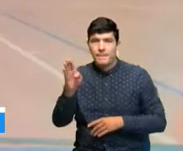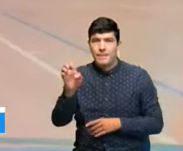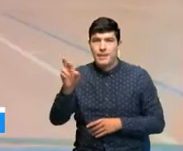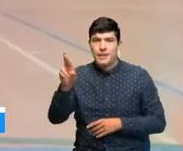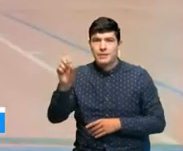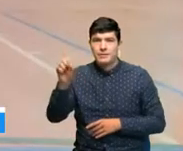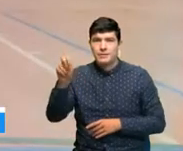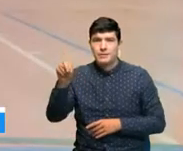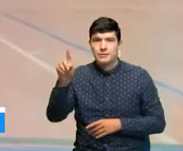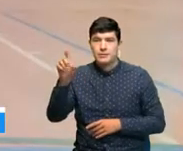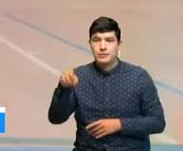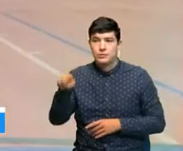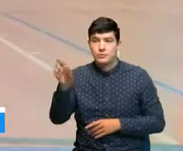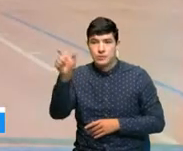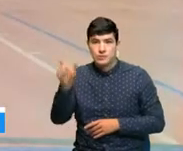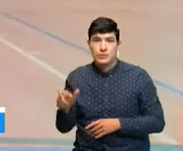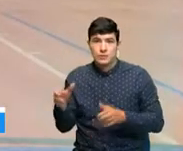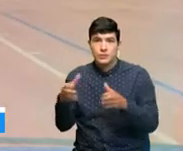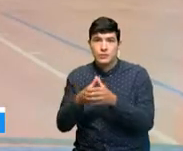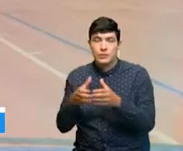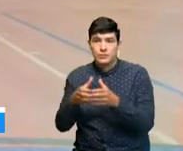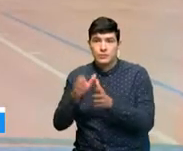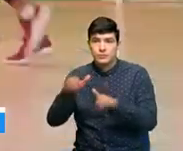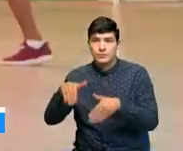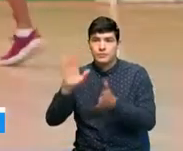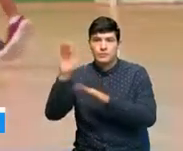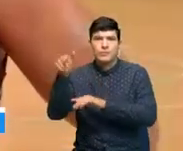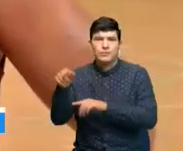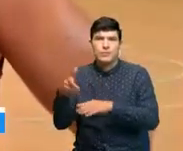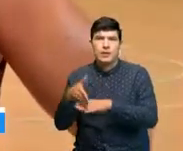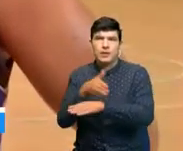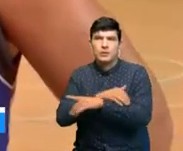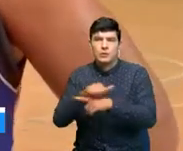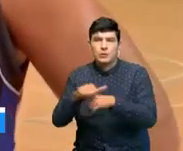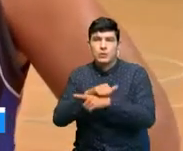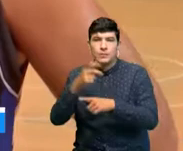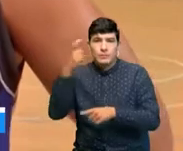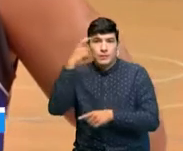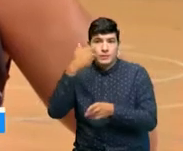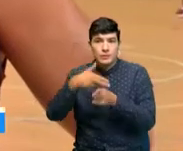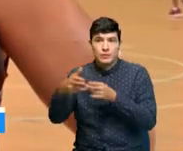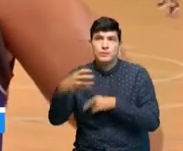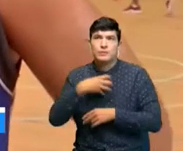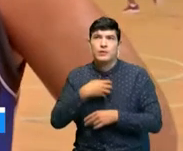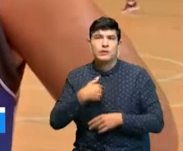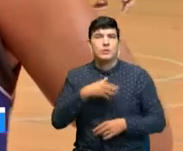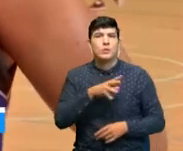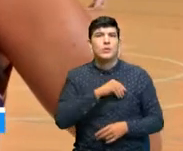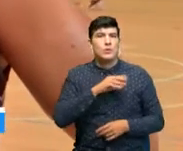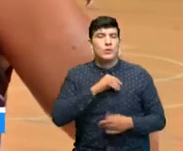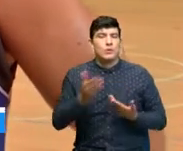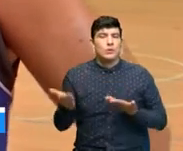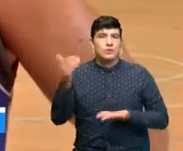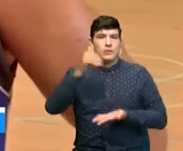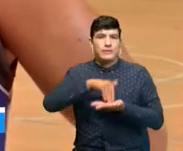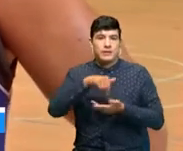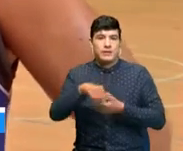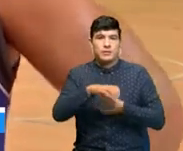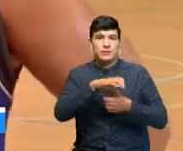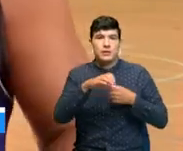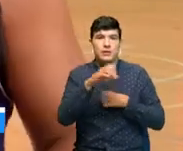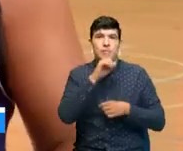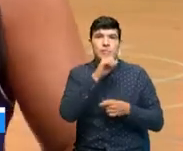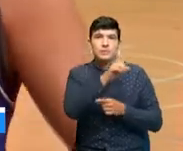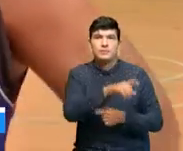González, Búcaros realizó su pretemporada pensando en lo que se viene. Un placer otra vez regresar a la ciudad, ya